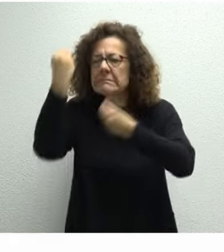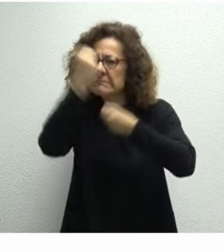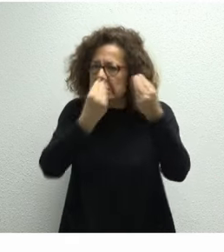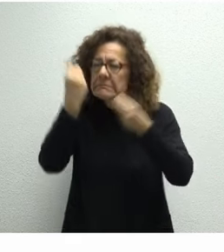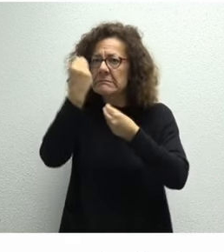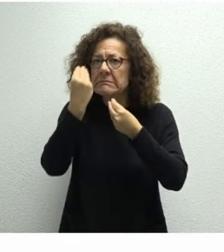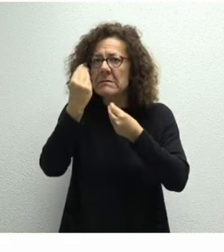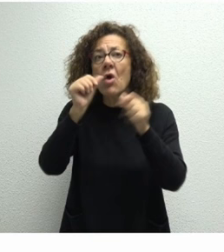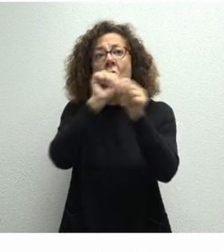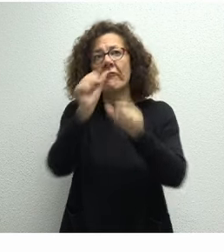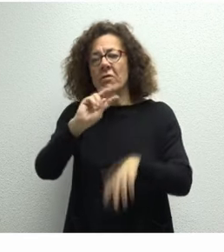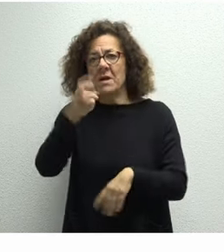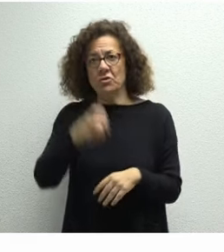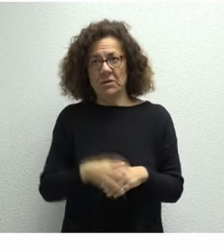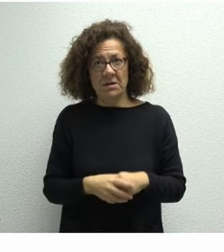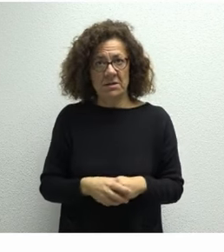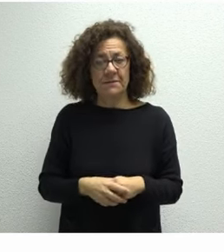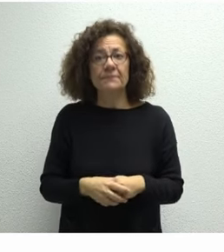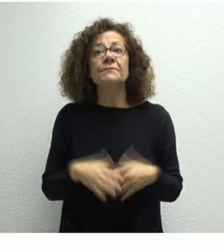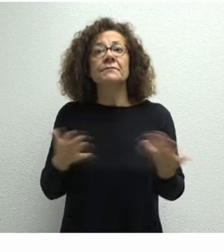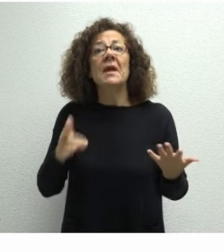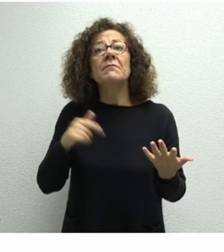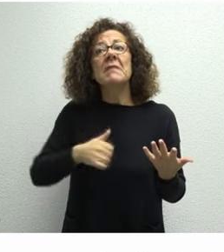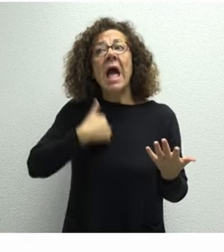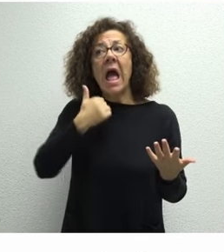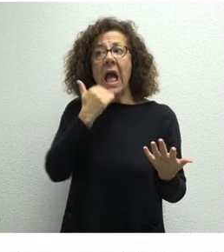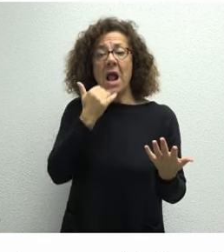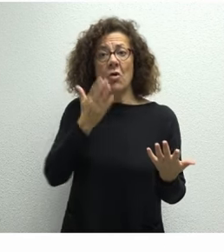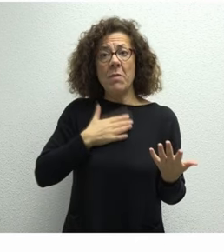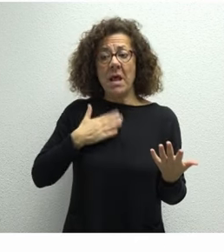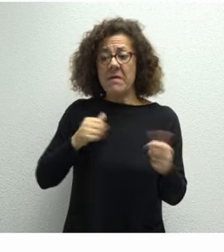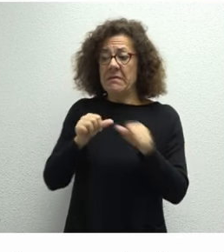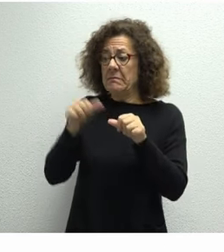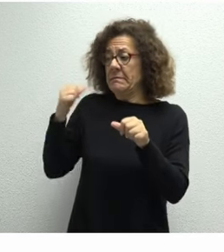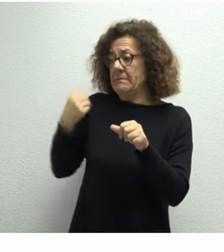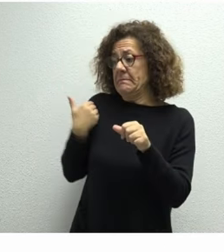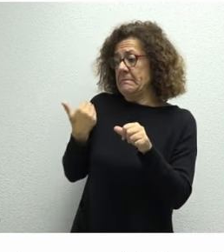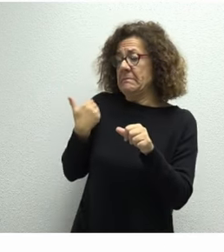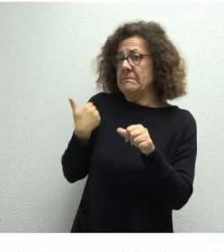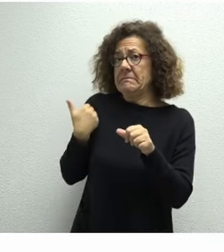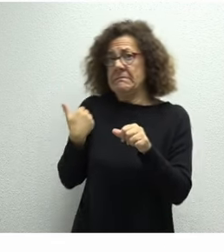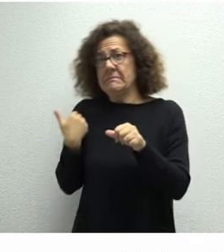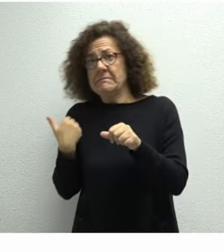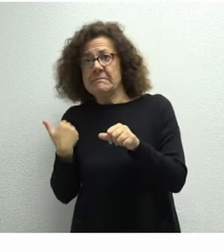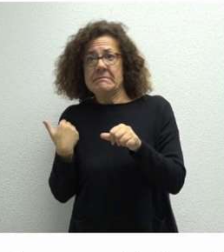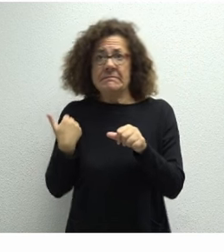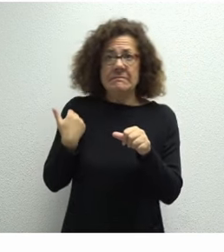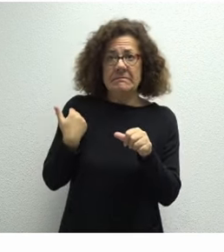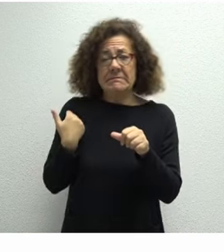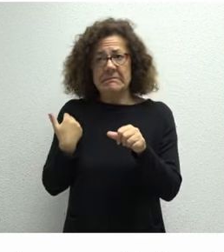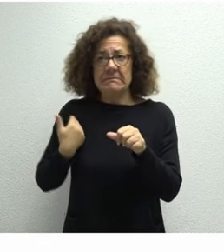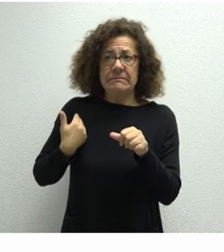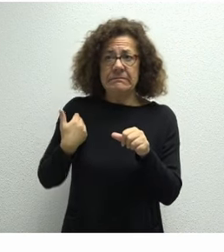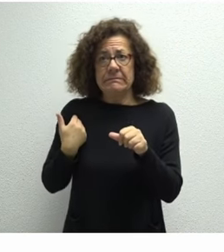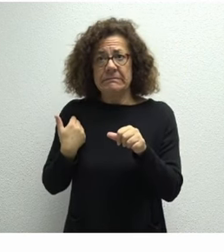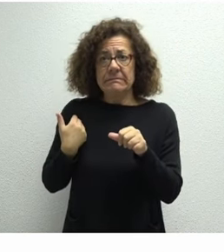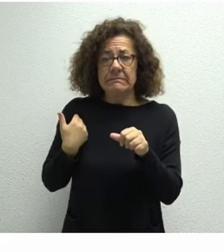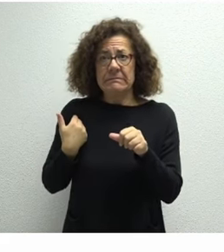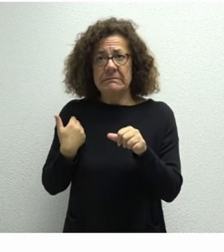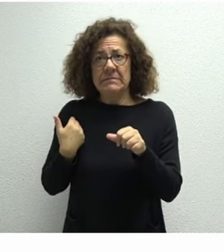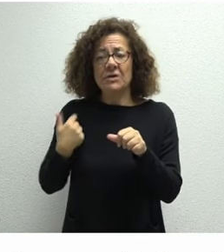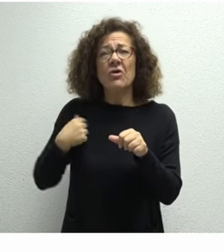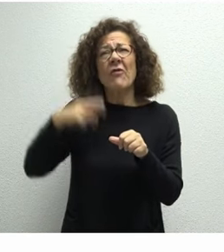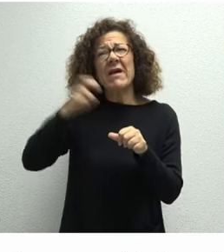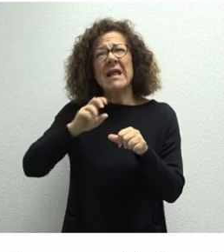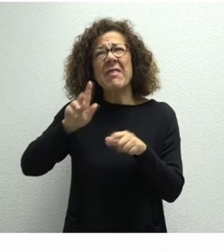otras formas de hacer no y algo que para mí hace unos años era como m venía de ges